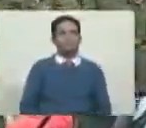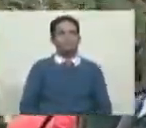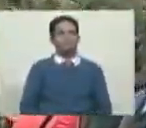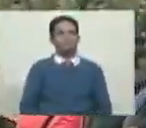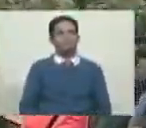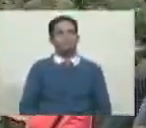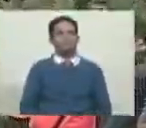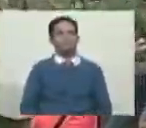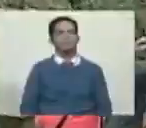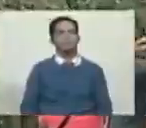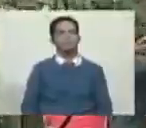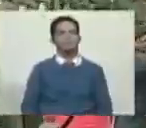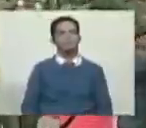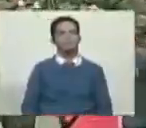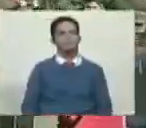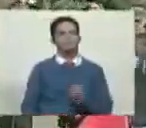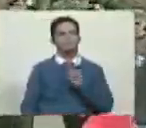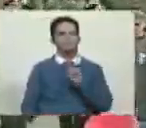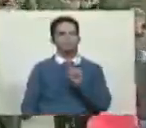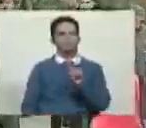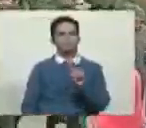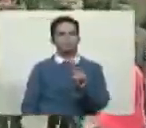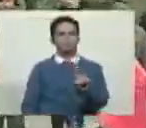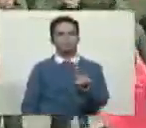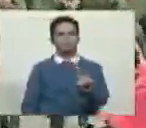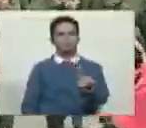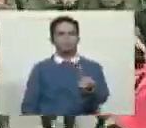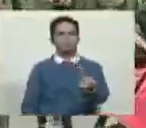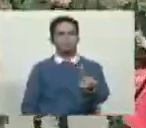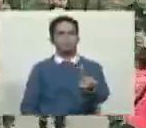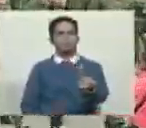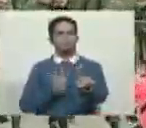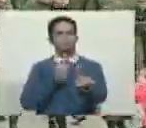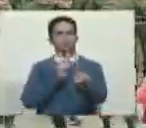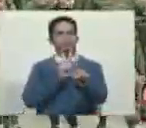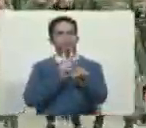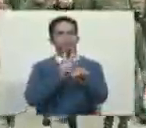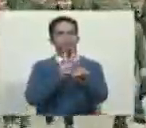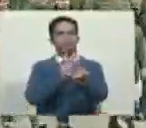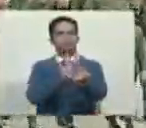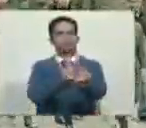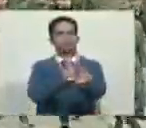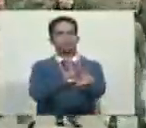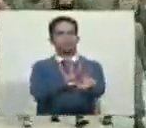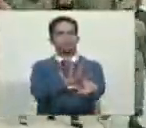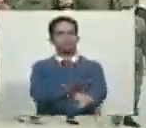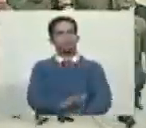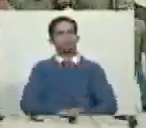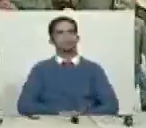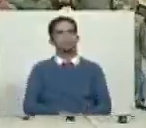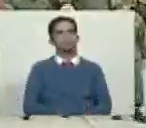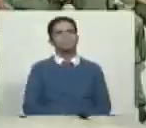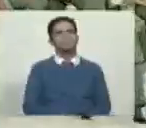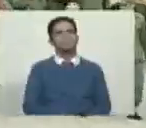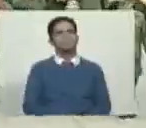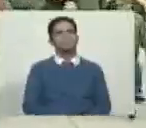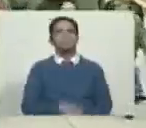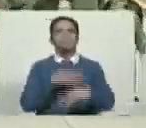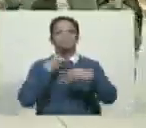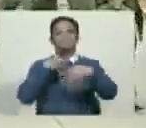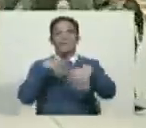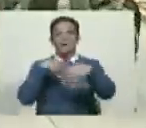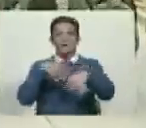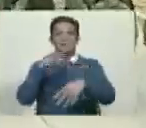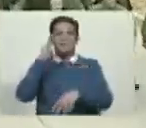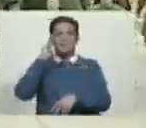en jefe Nicolás Maduro Moros. En esta marcha militar, que así es denominada el movimiento